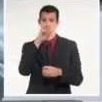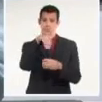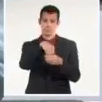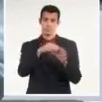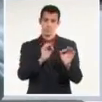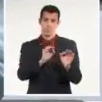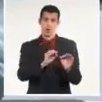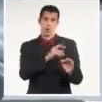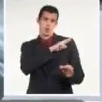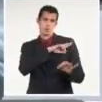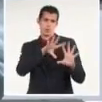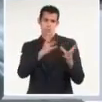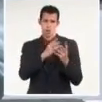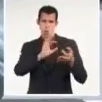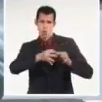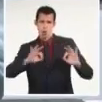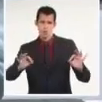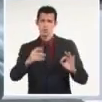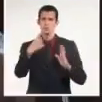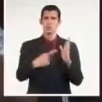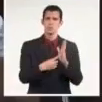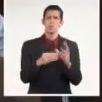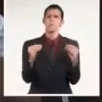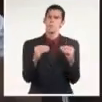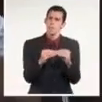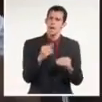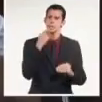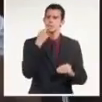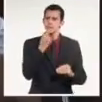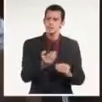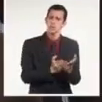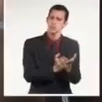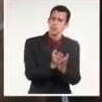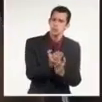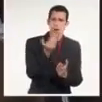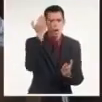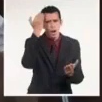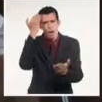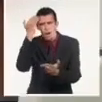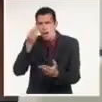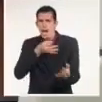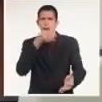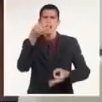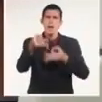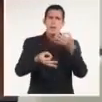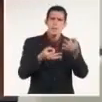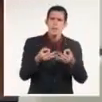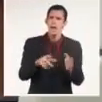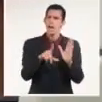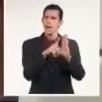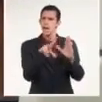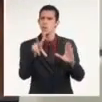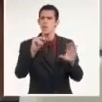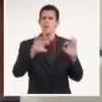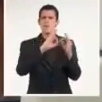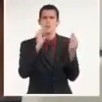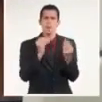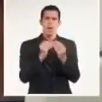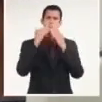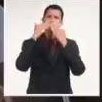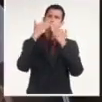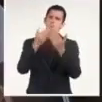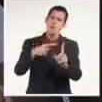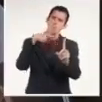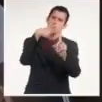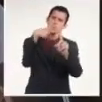municipios y localidades, hay que seguir explicando las ventajas del código y de cuánto beneficia a las familias cubanas. Lo más